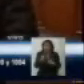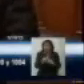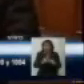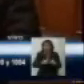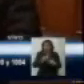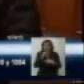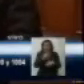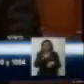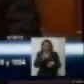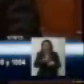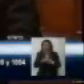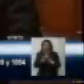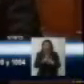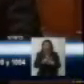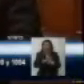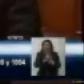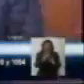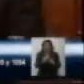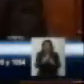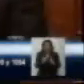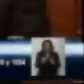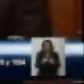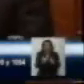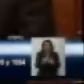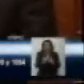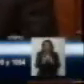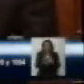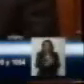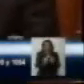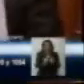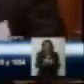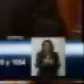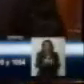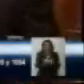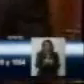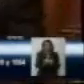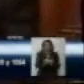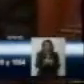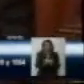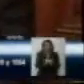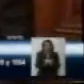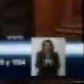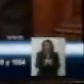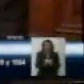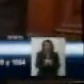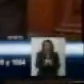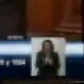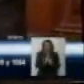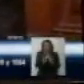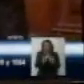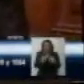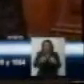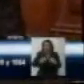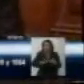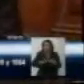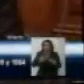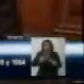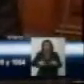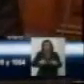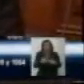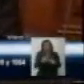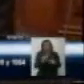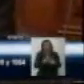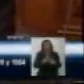santuarios naturales, quedaban totalmente consagradas y protegidas por los decretos legislativos. Y así sigue el discurso